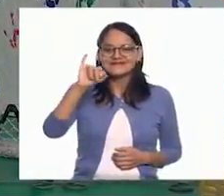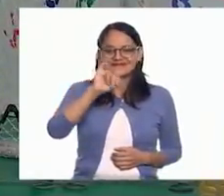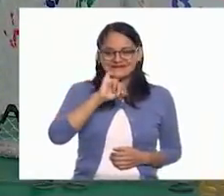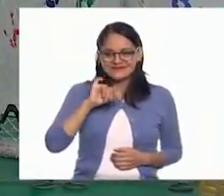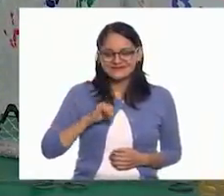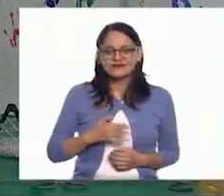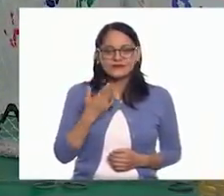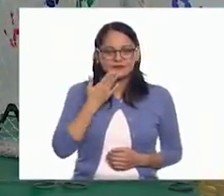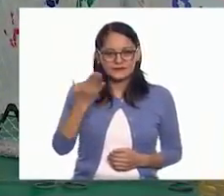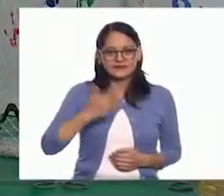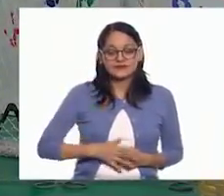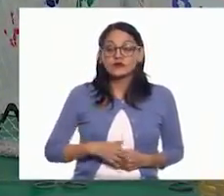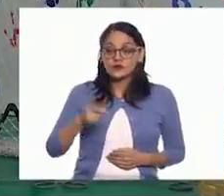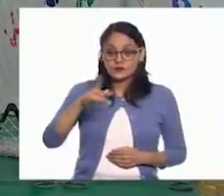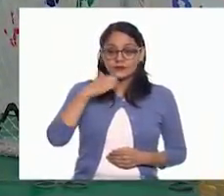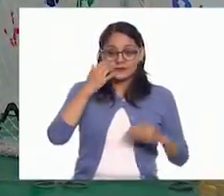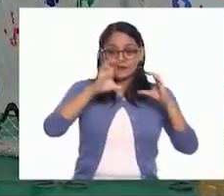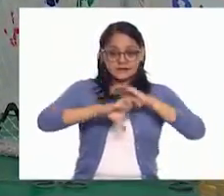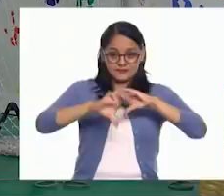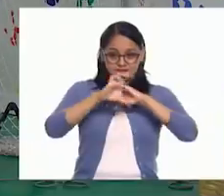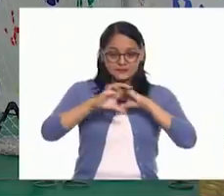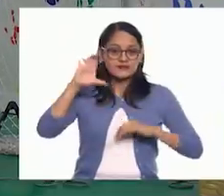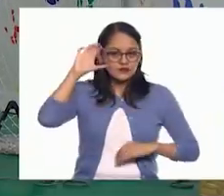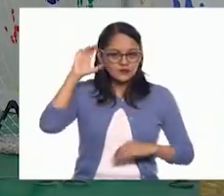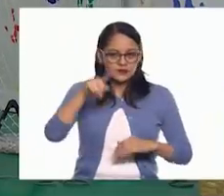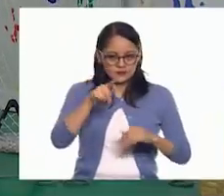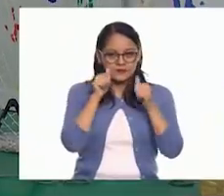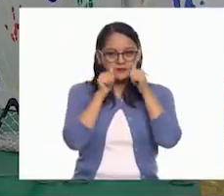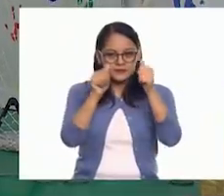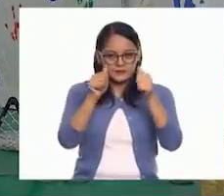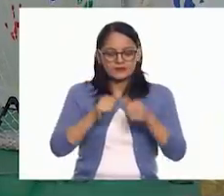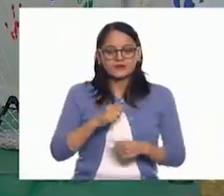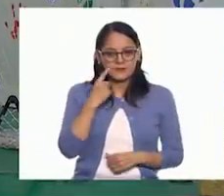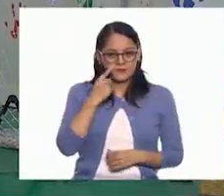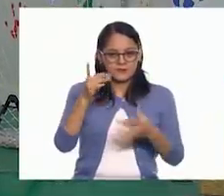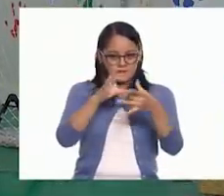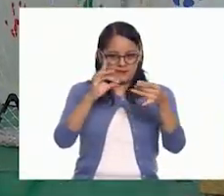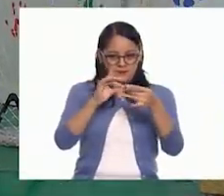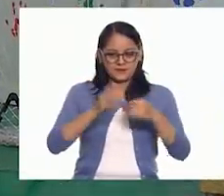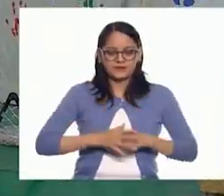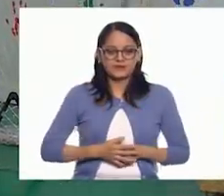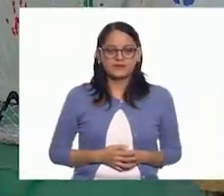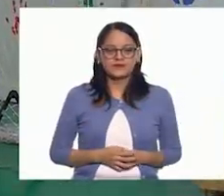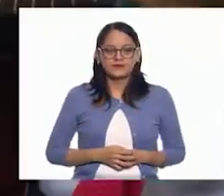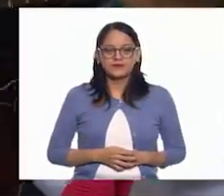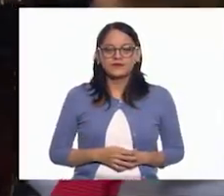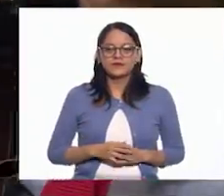¡Sí! Muy bien. Si quieren escuchar la canción, pongan atención y dice así.